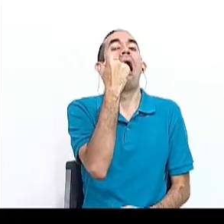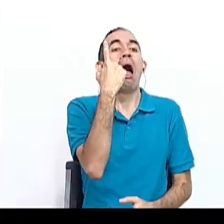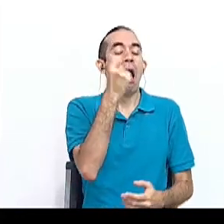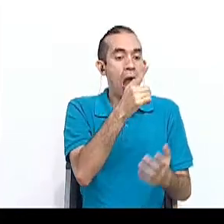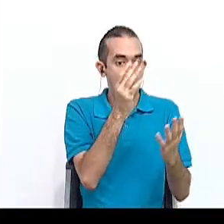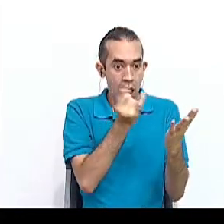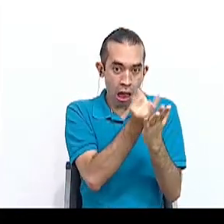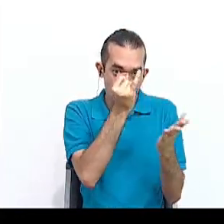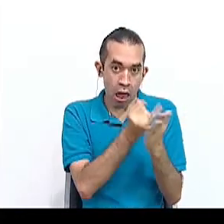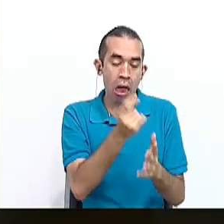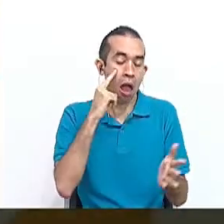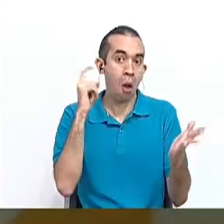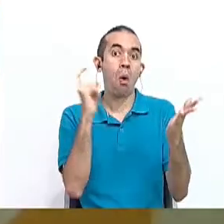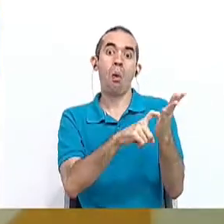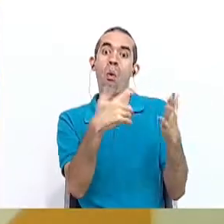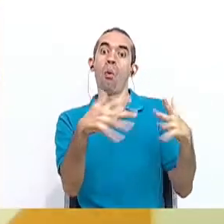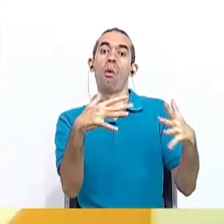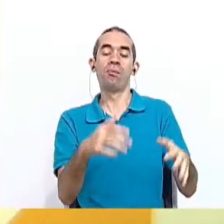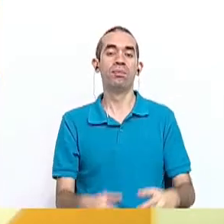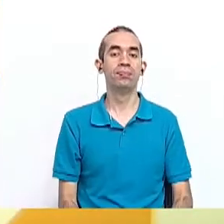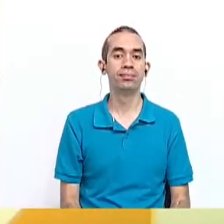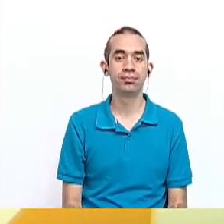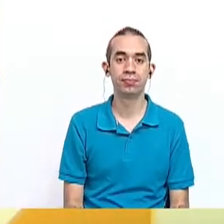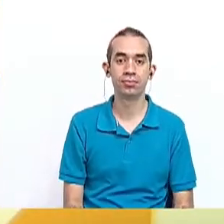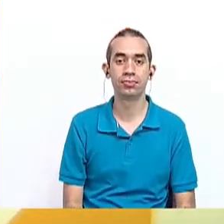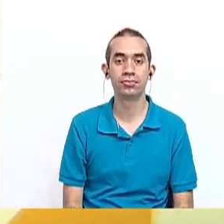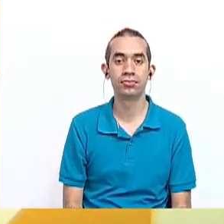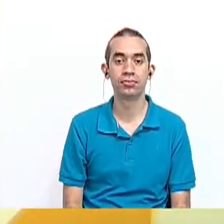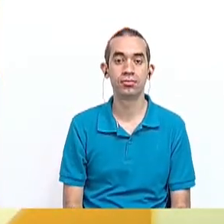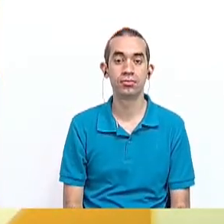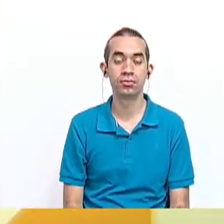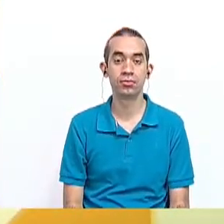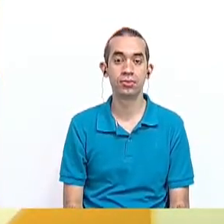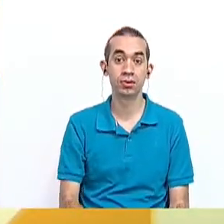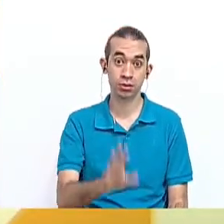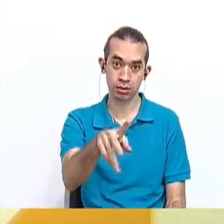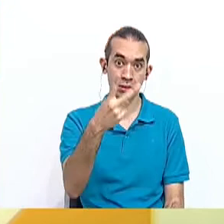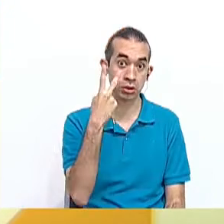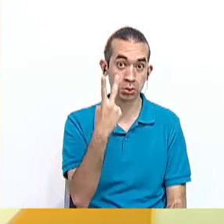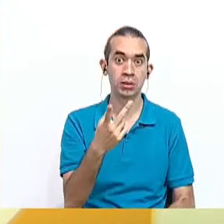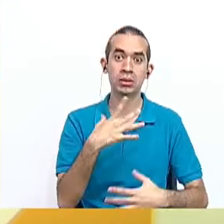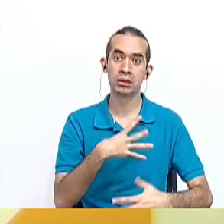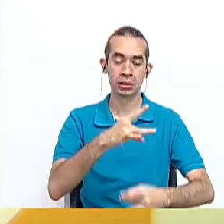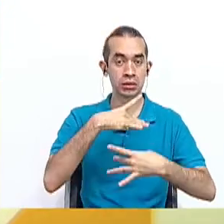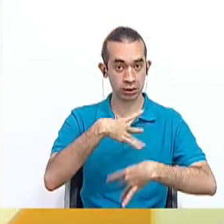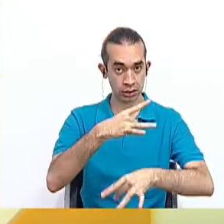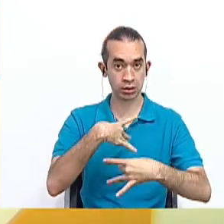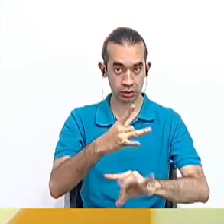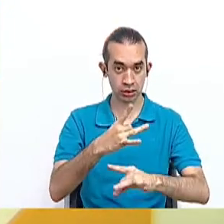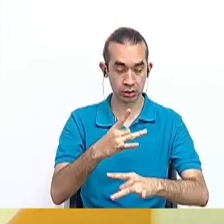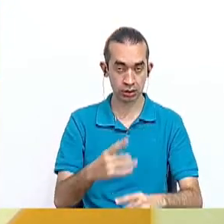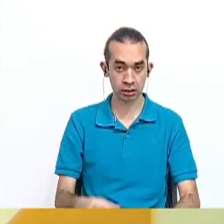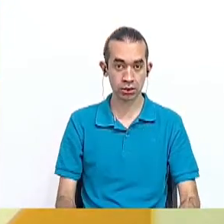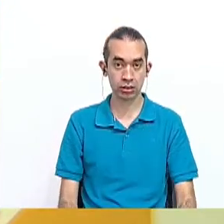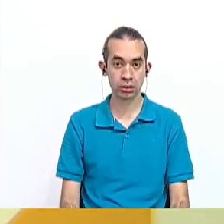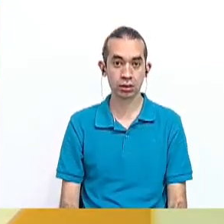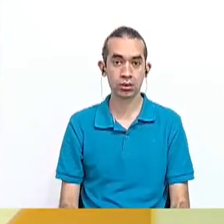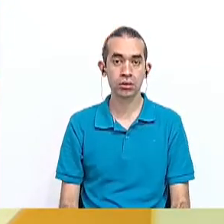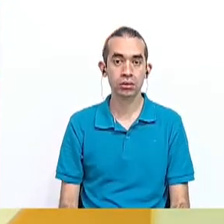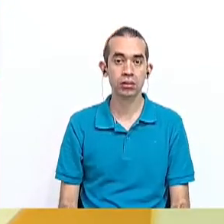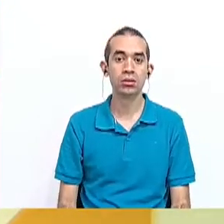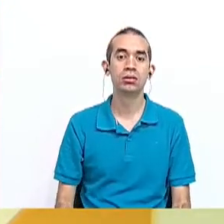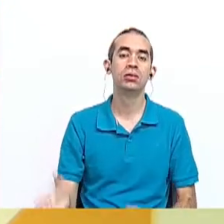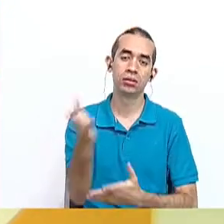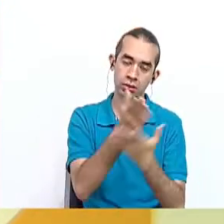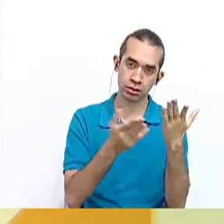y reconocidos. ¿Qué les pareció? ¿Vieron qué interesante? Con algunas